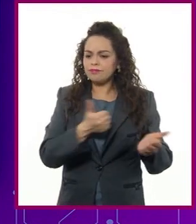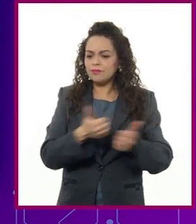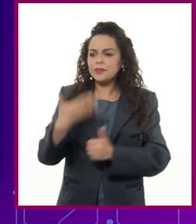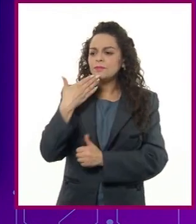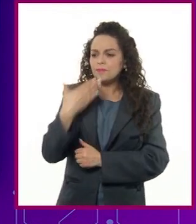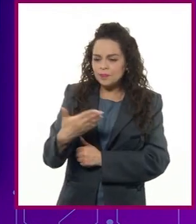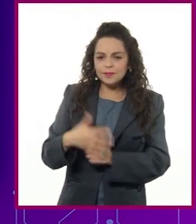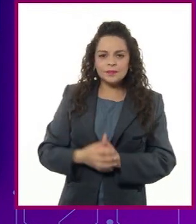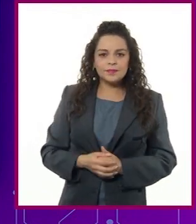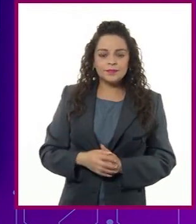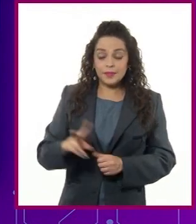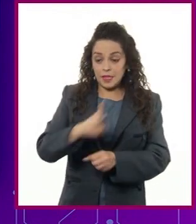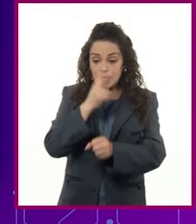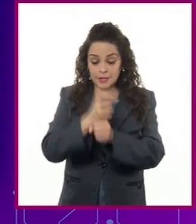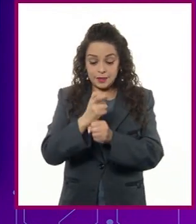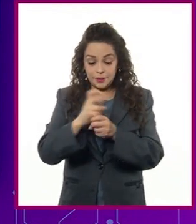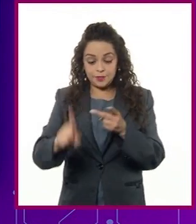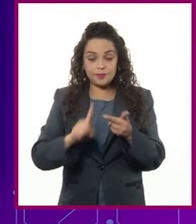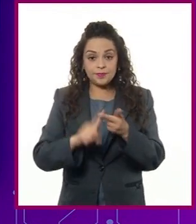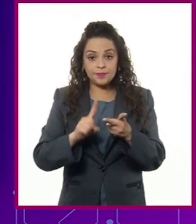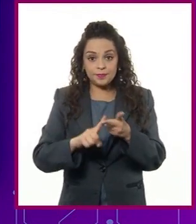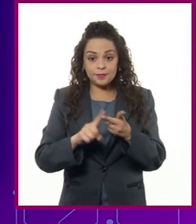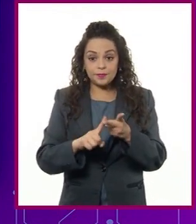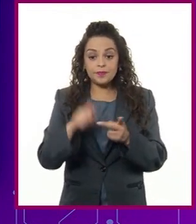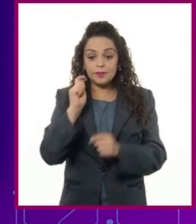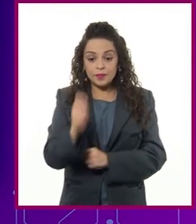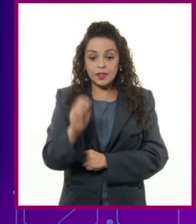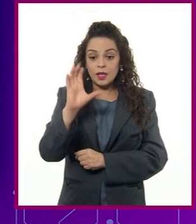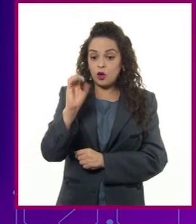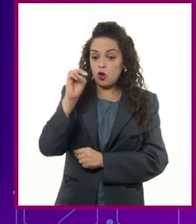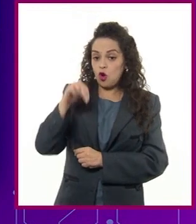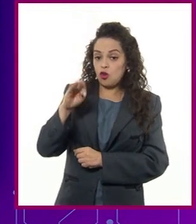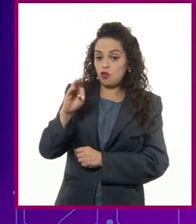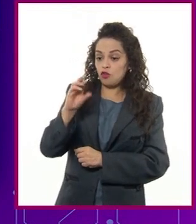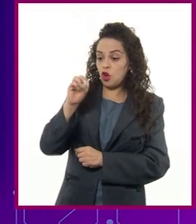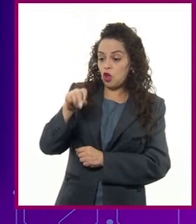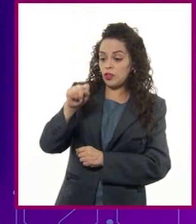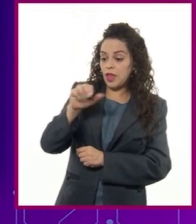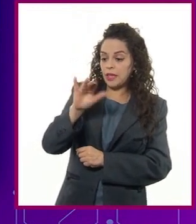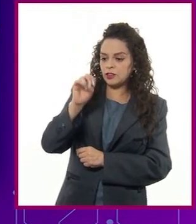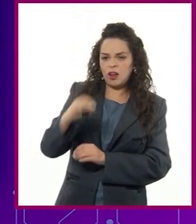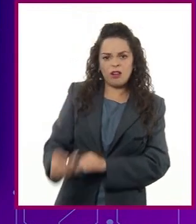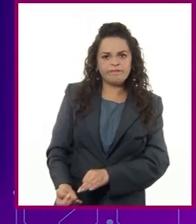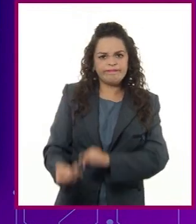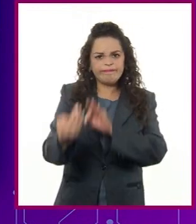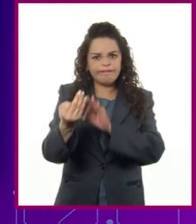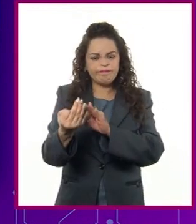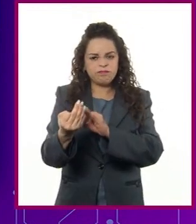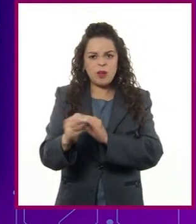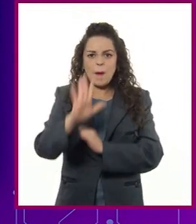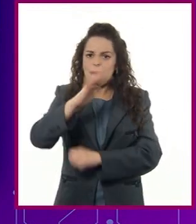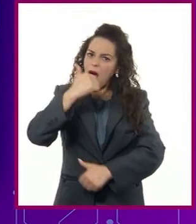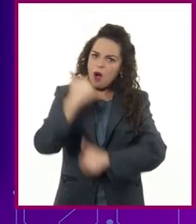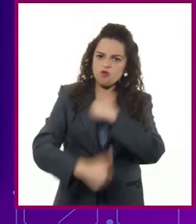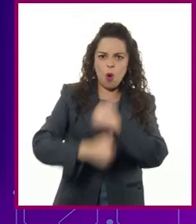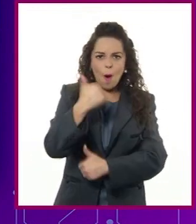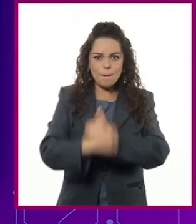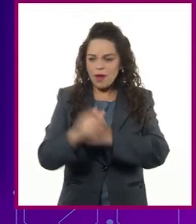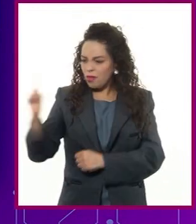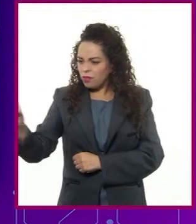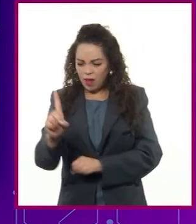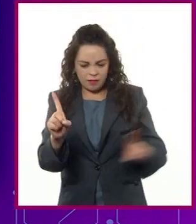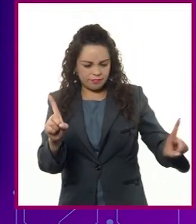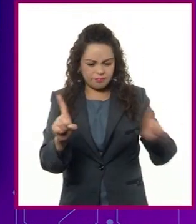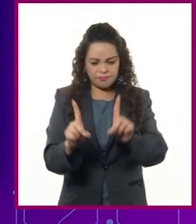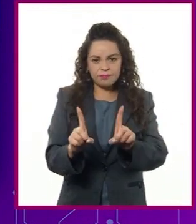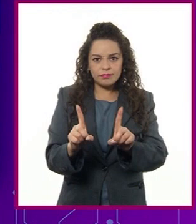La segunda opción es la confrontación, en donde las partes inician una competencia, es decir,